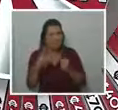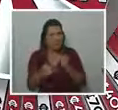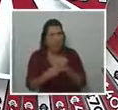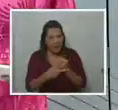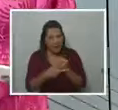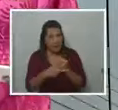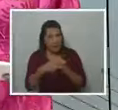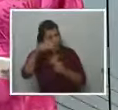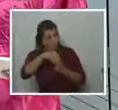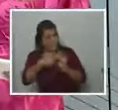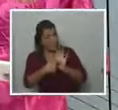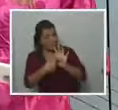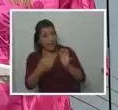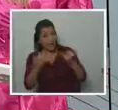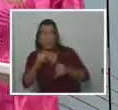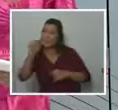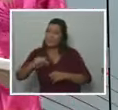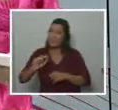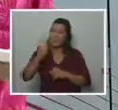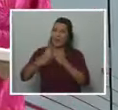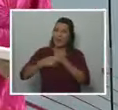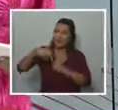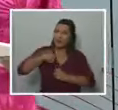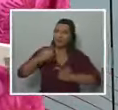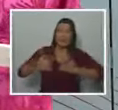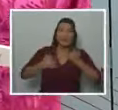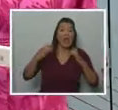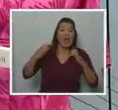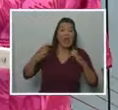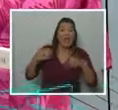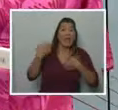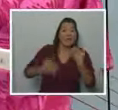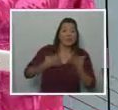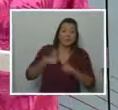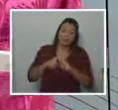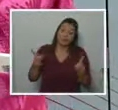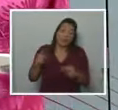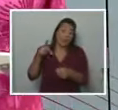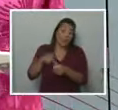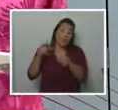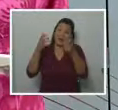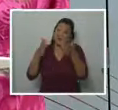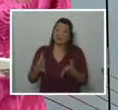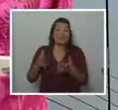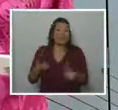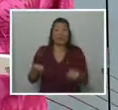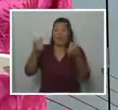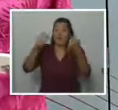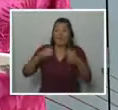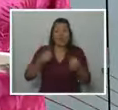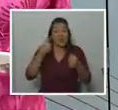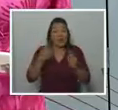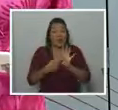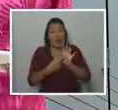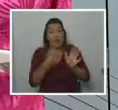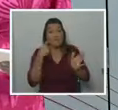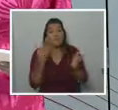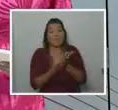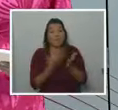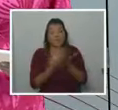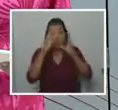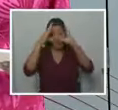La primera vez, yo estaba emocionadísima y bueno, el participante no validó los datos, lamentablemente, y por